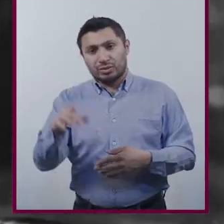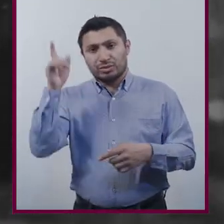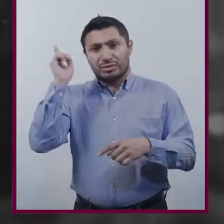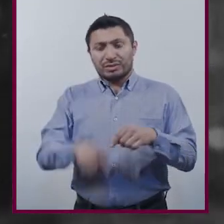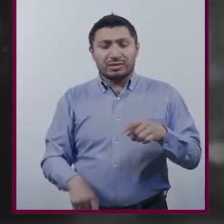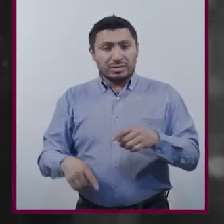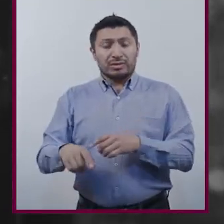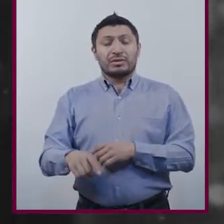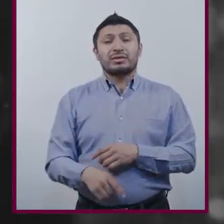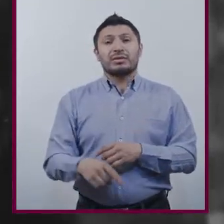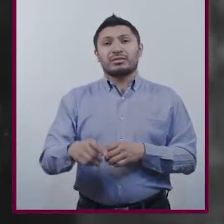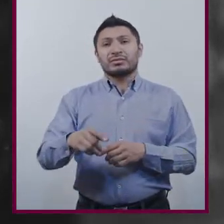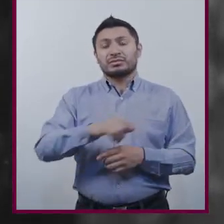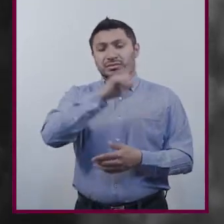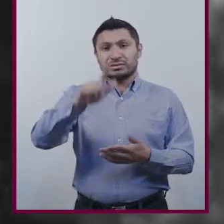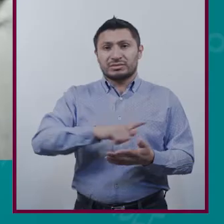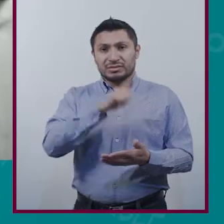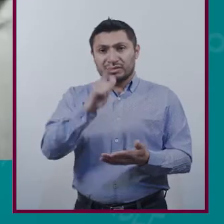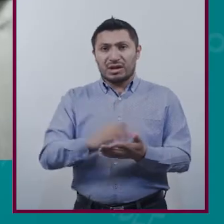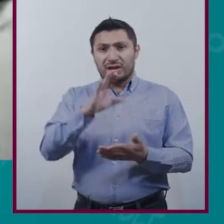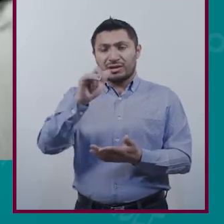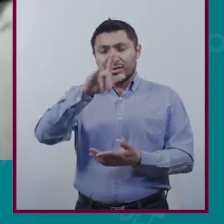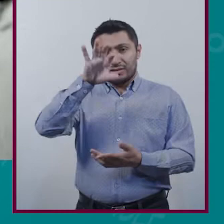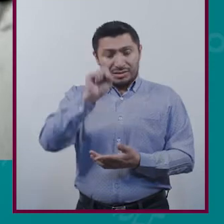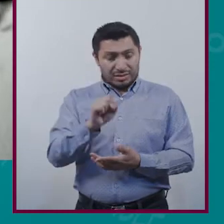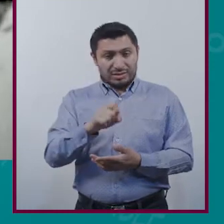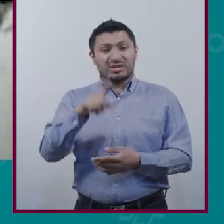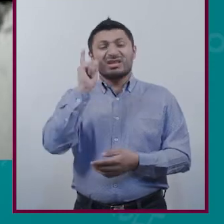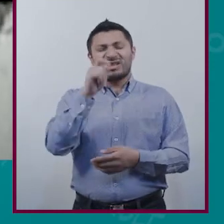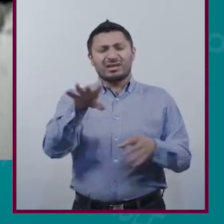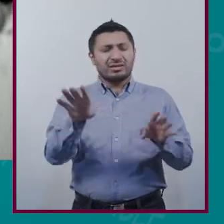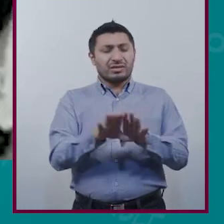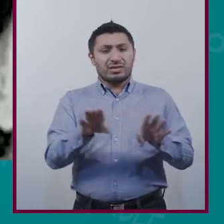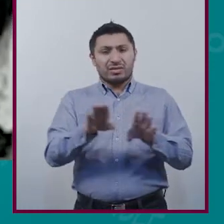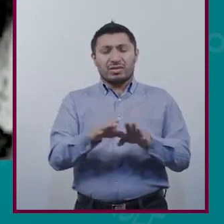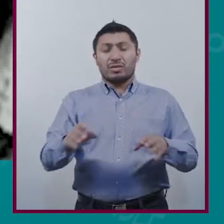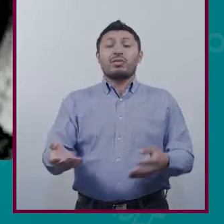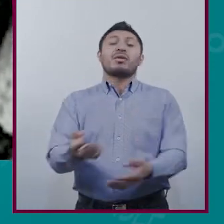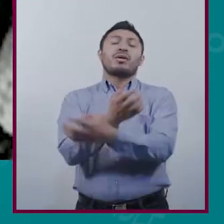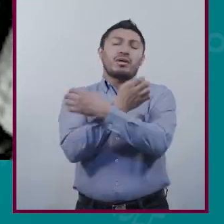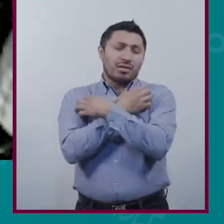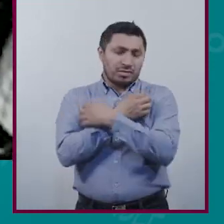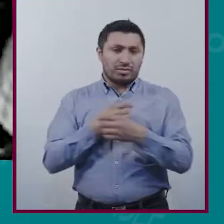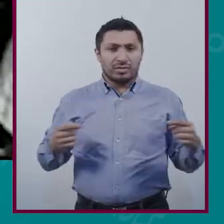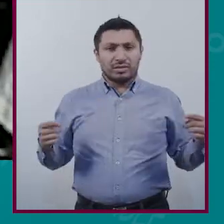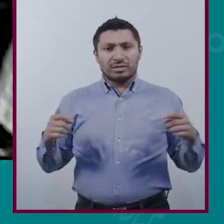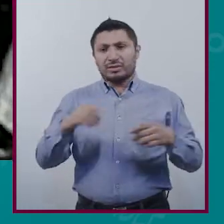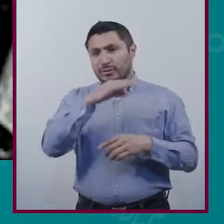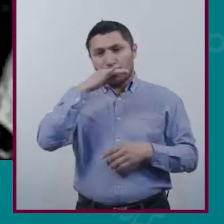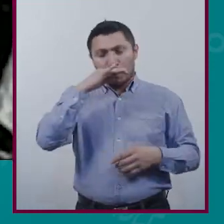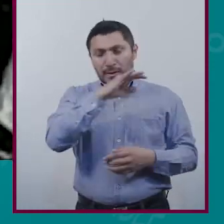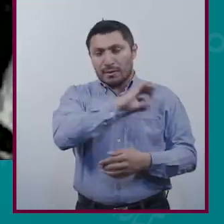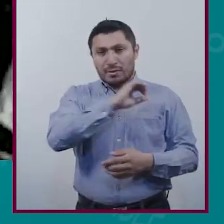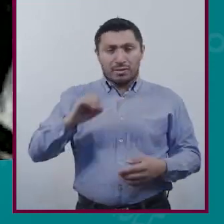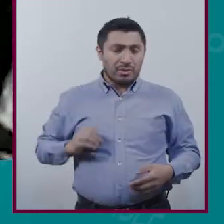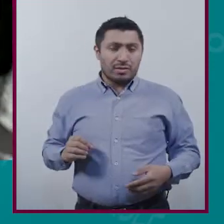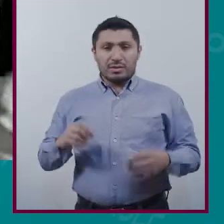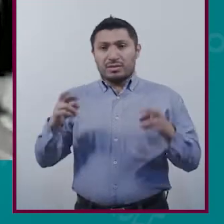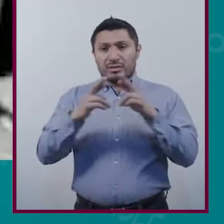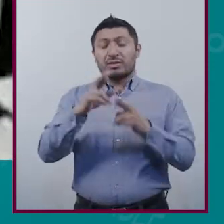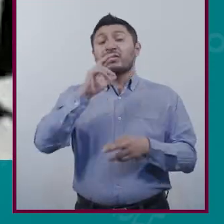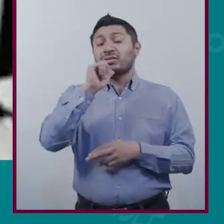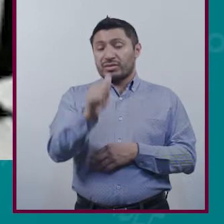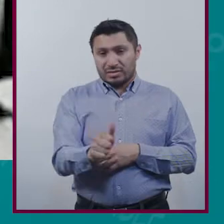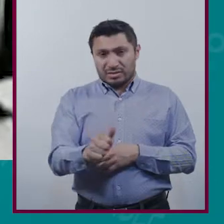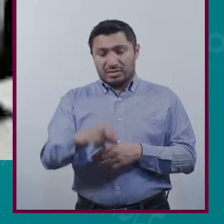Cultos, conocida como la Ley Calles. Esta ley contemplaba una educación laica, gratuita y obligatoria.